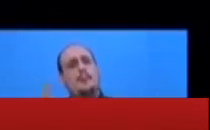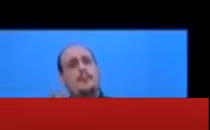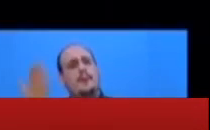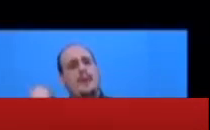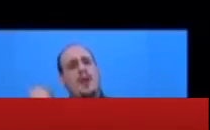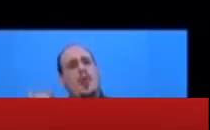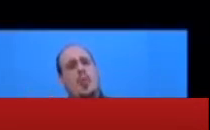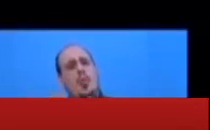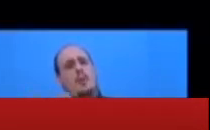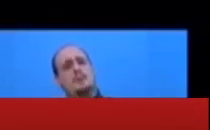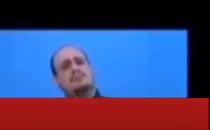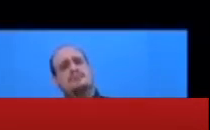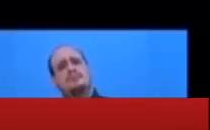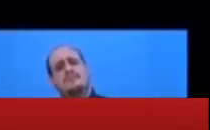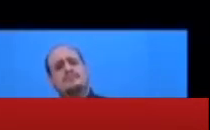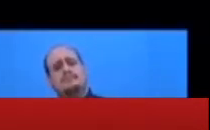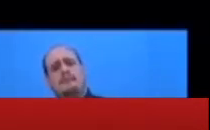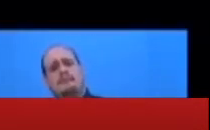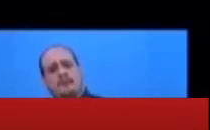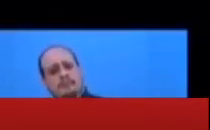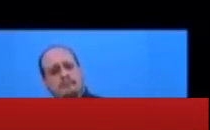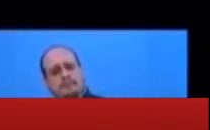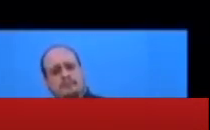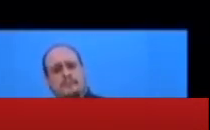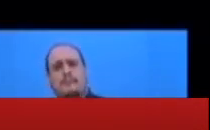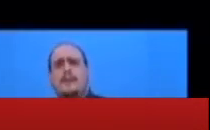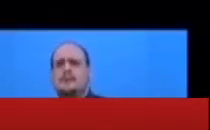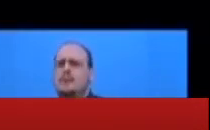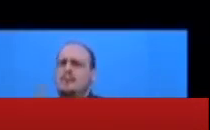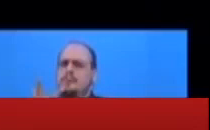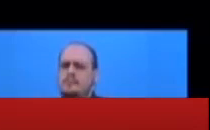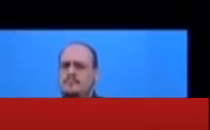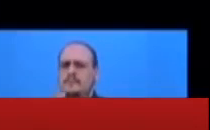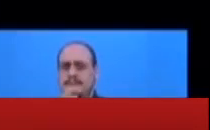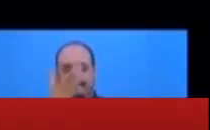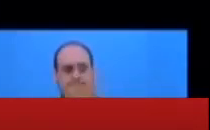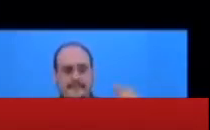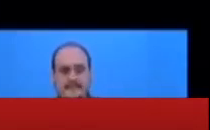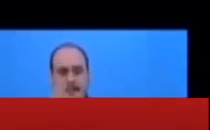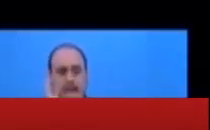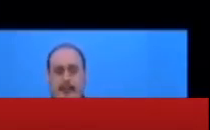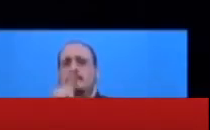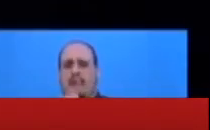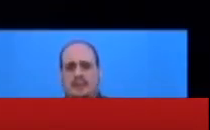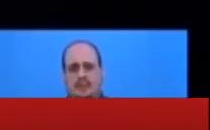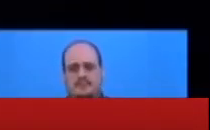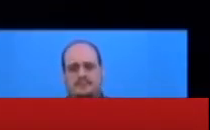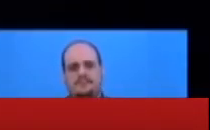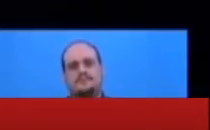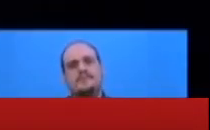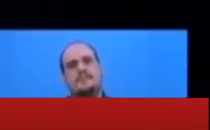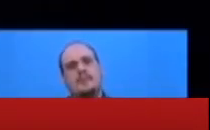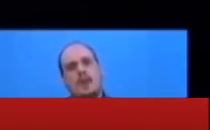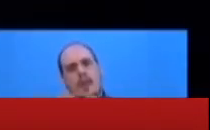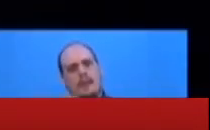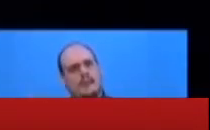caso de Juan José Gómez Centurión, lo mismo. Desarrollo social, lo mismo a propósito de Nicolás del Caño. Dijo muy poco, casi nada, el tema de la